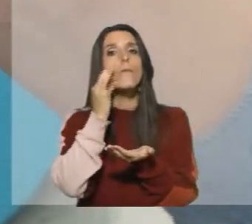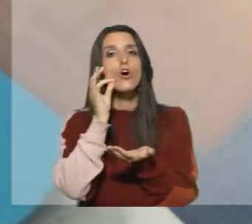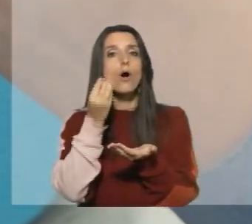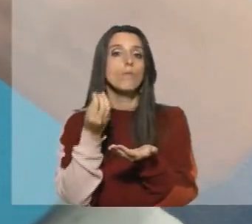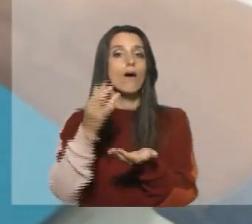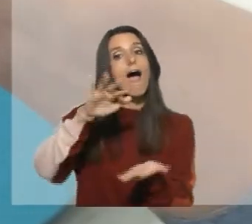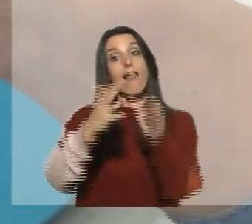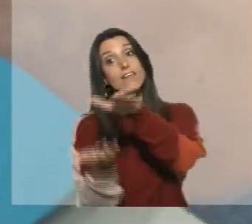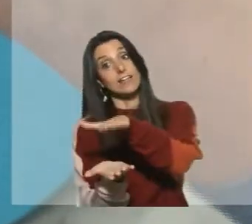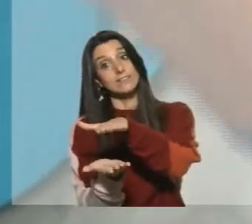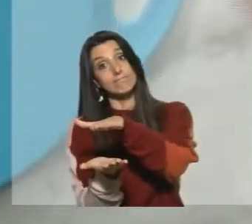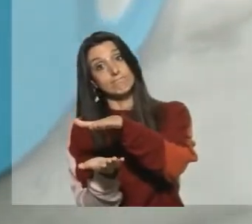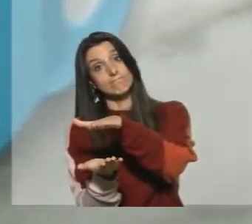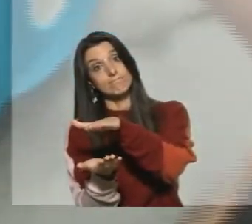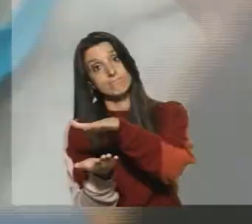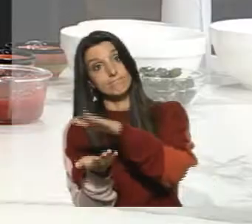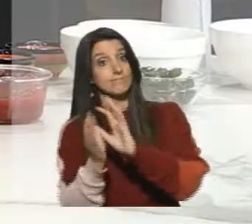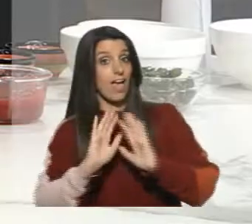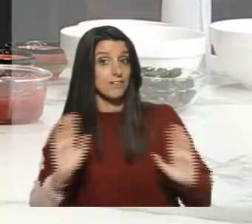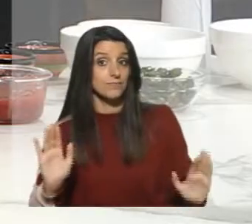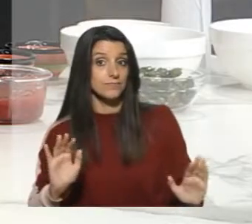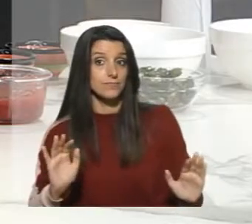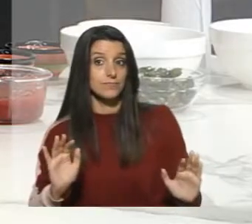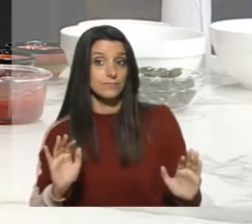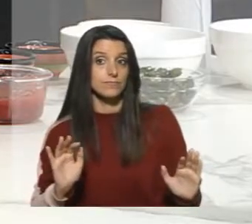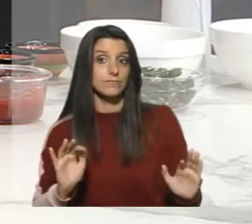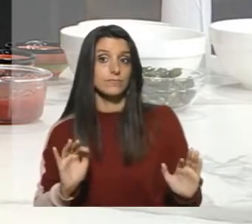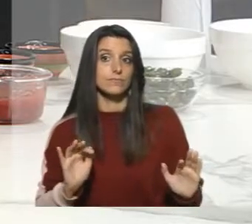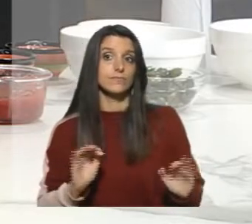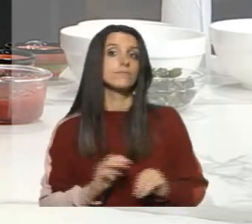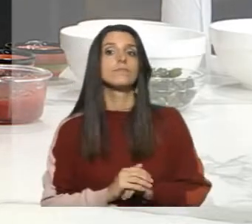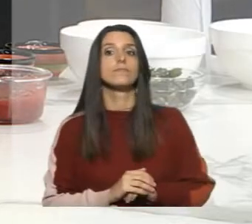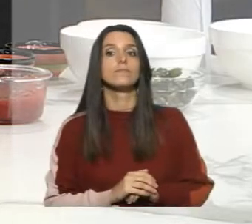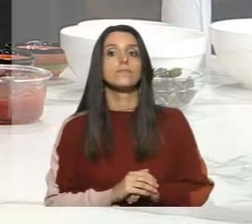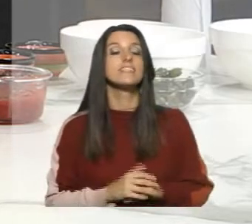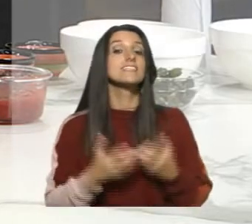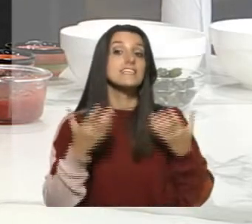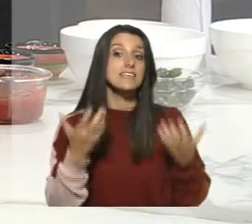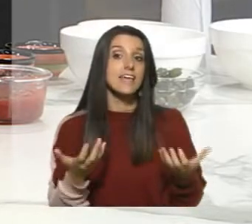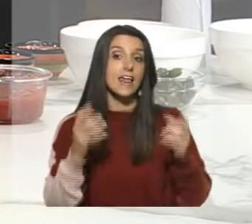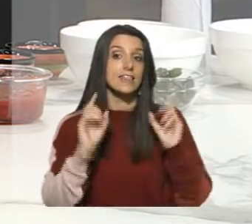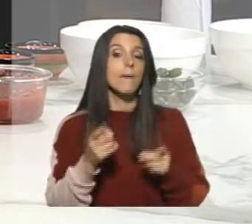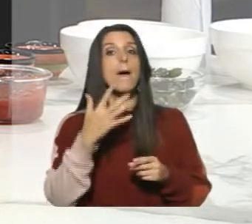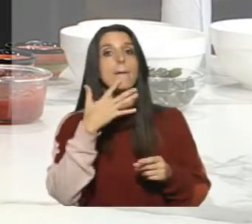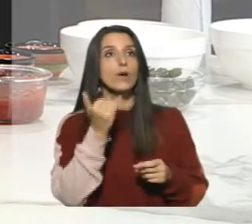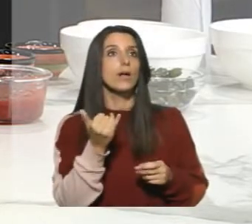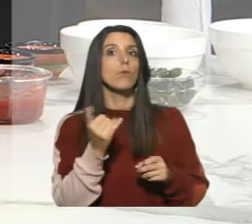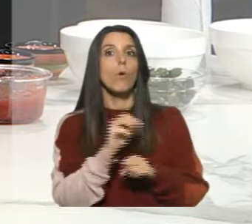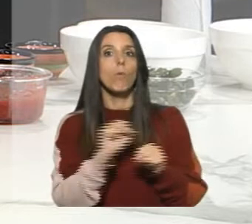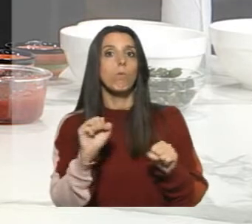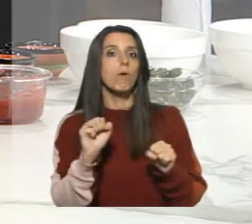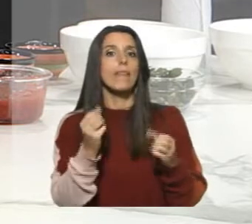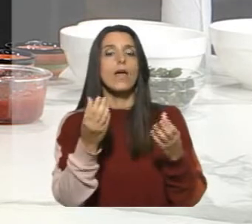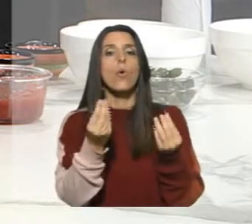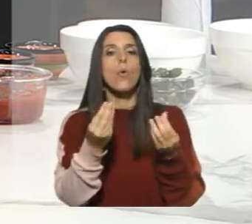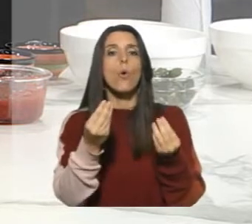Al revés. Lo pones todo para abajo. Bien. ¿Va? Entonces, vos vas a poner esto así. Si quisieras también, por ejemplo, lo podrías humedecer